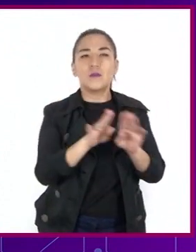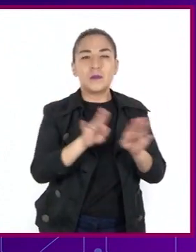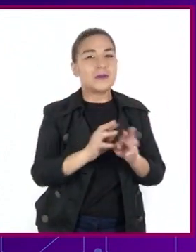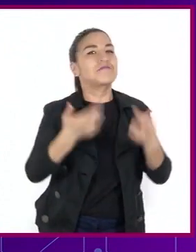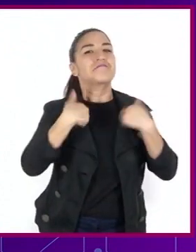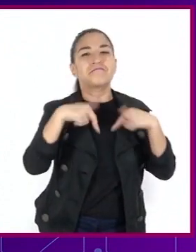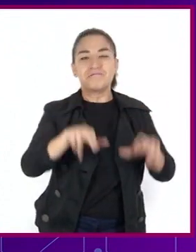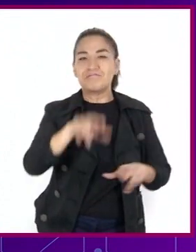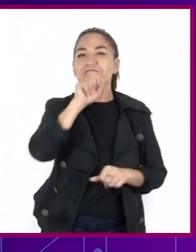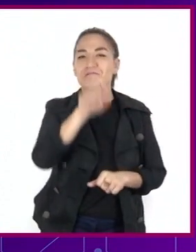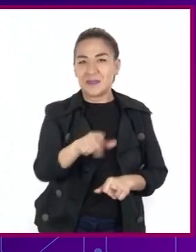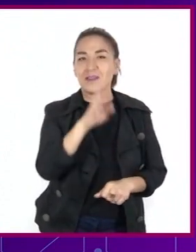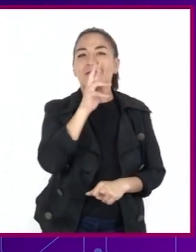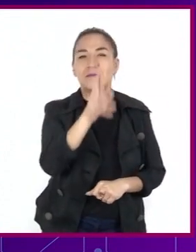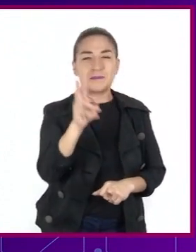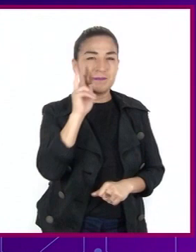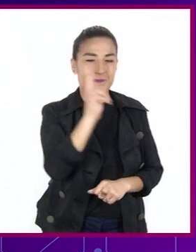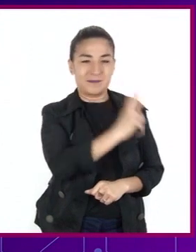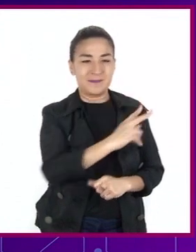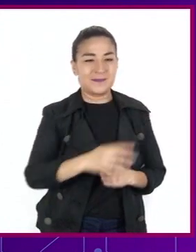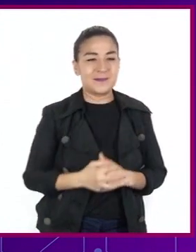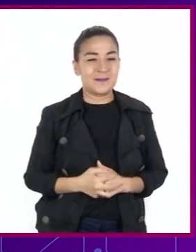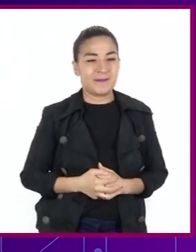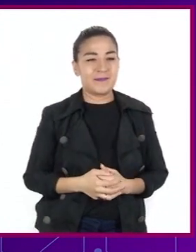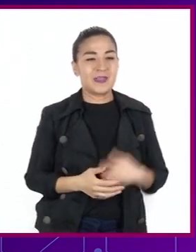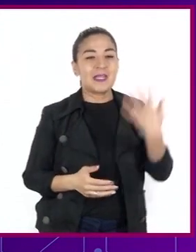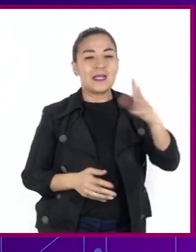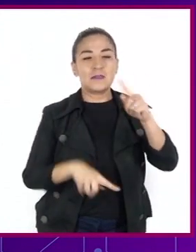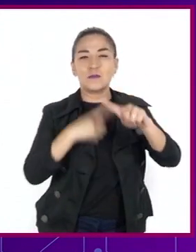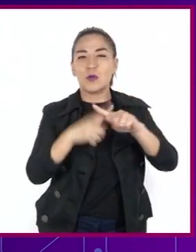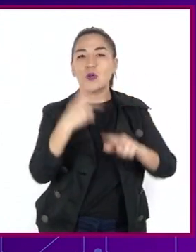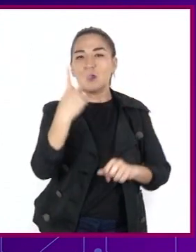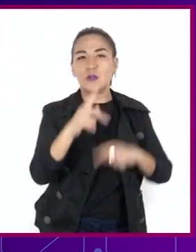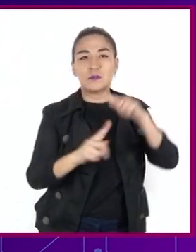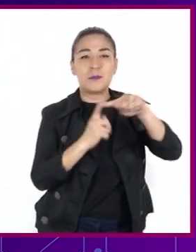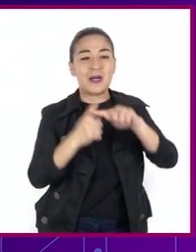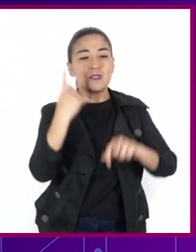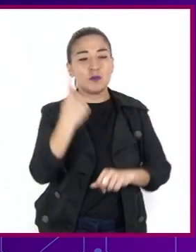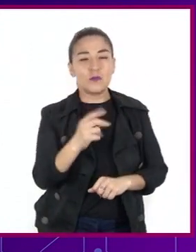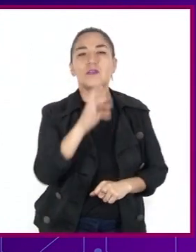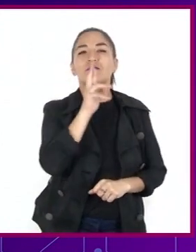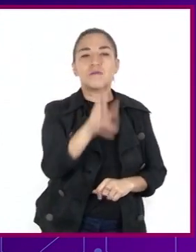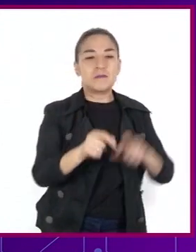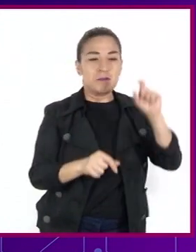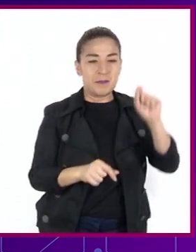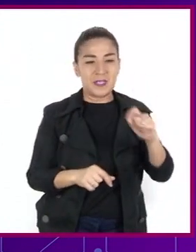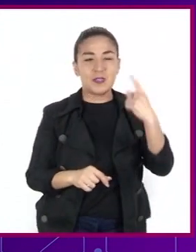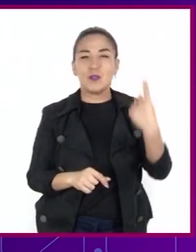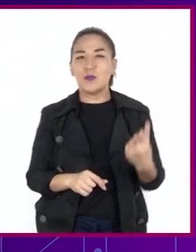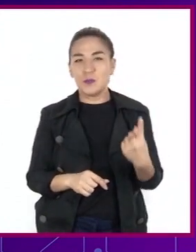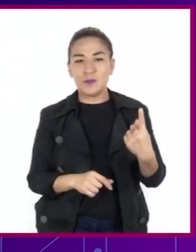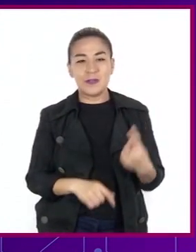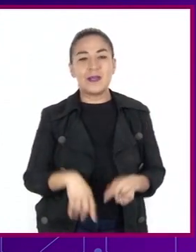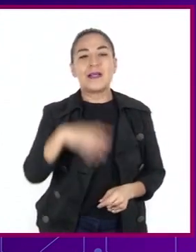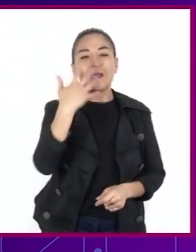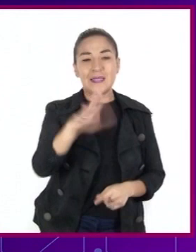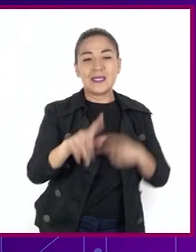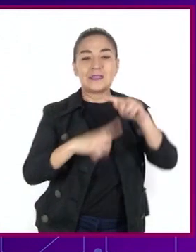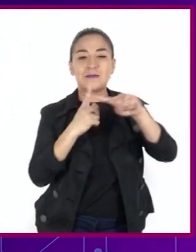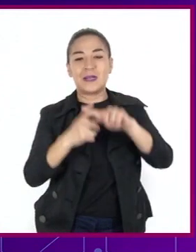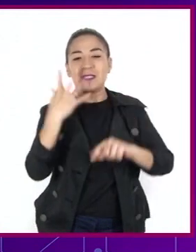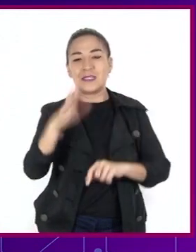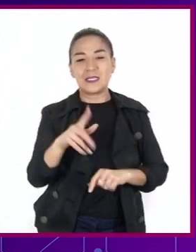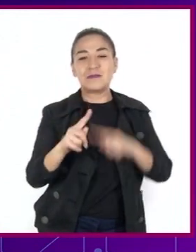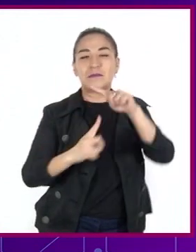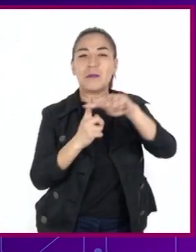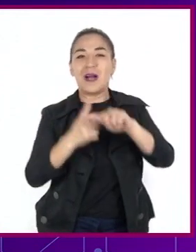mismo resultado. Observen, 10 por 2 más 1 da como resultado 21, y con 10 más 10 más 1